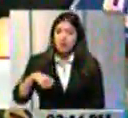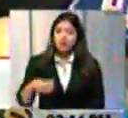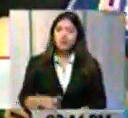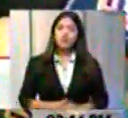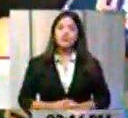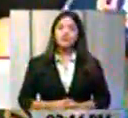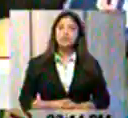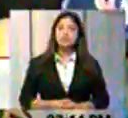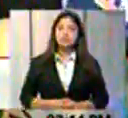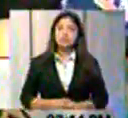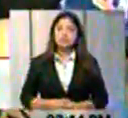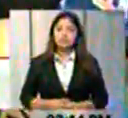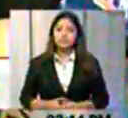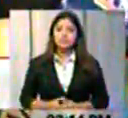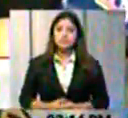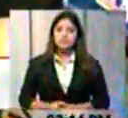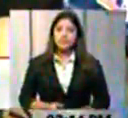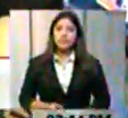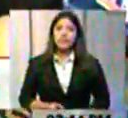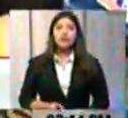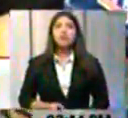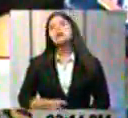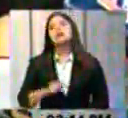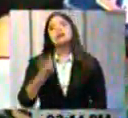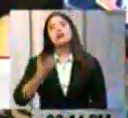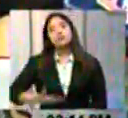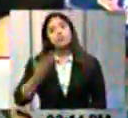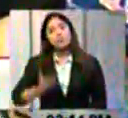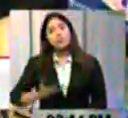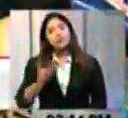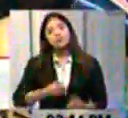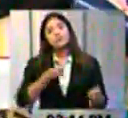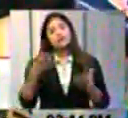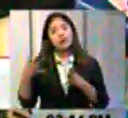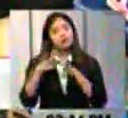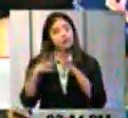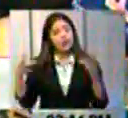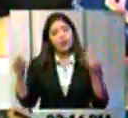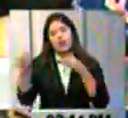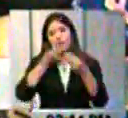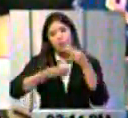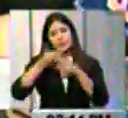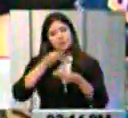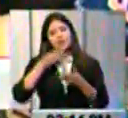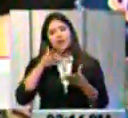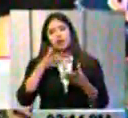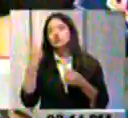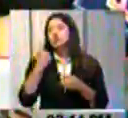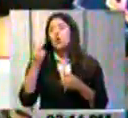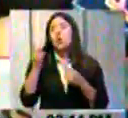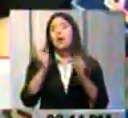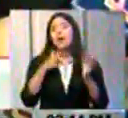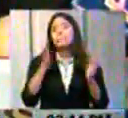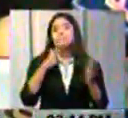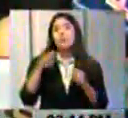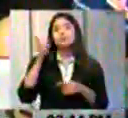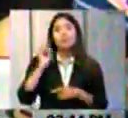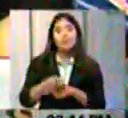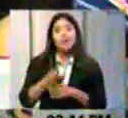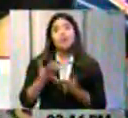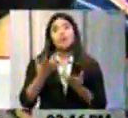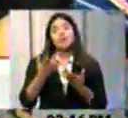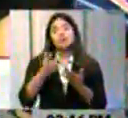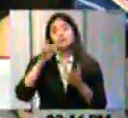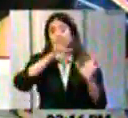la agroindustria del sector privado, que es fundamental. El darle los insumos, estamos hablando que solo en el mes de marzo debe estar arribando al